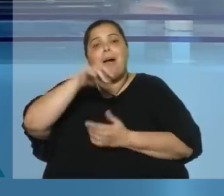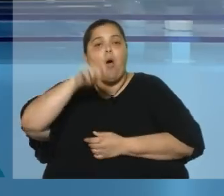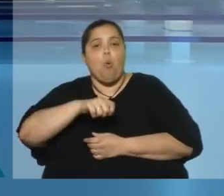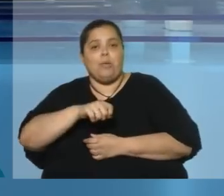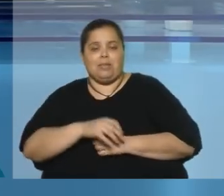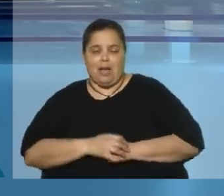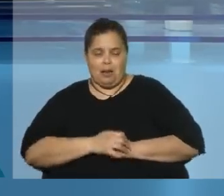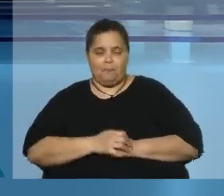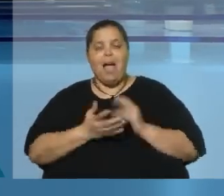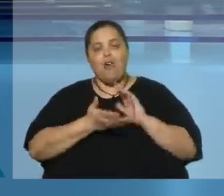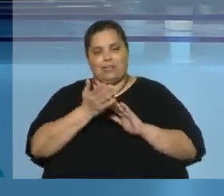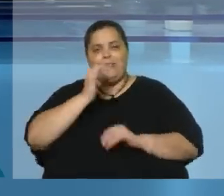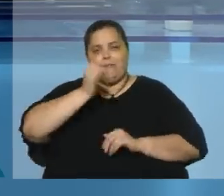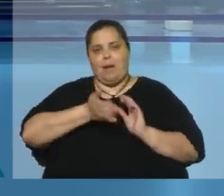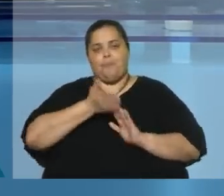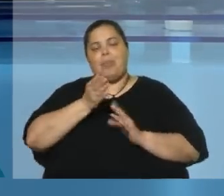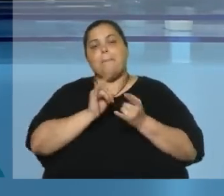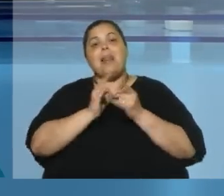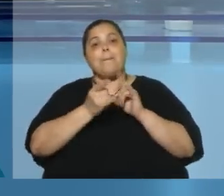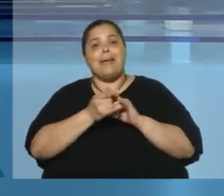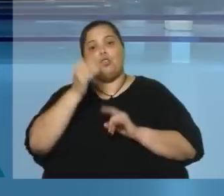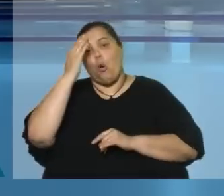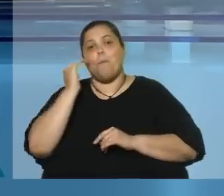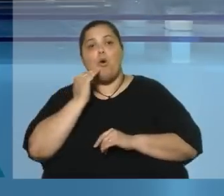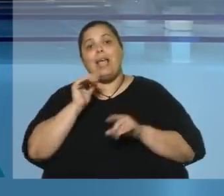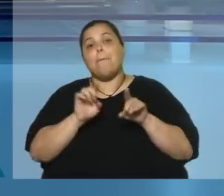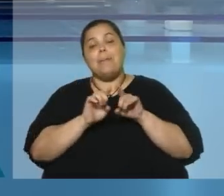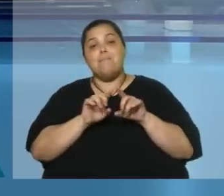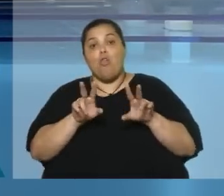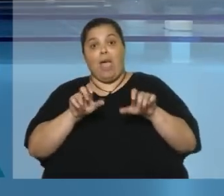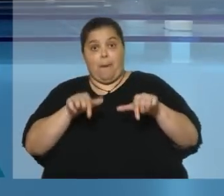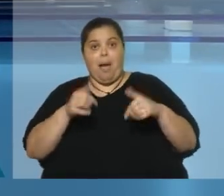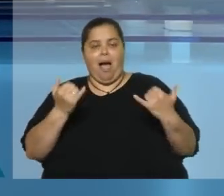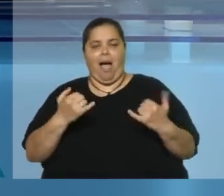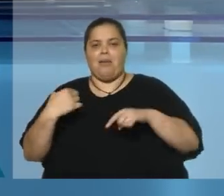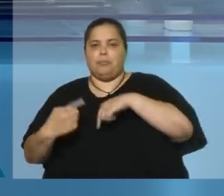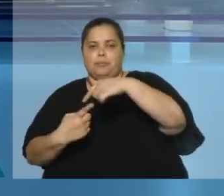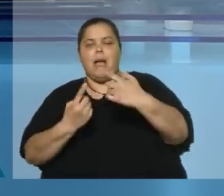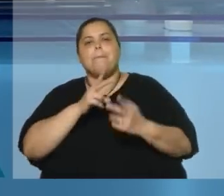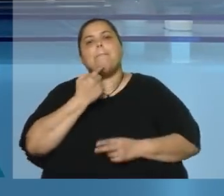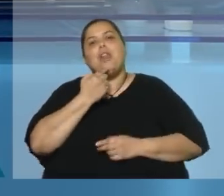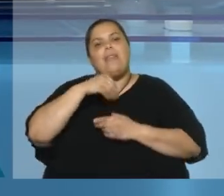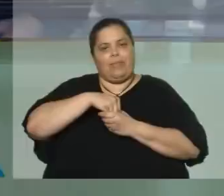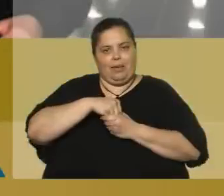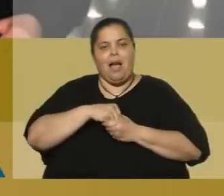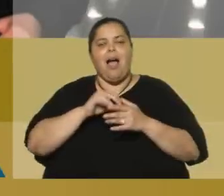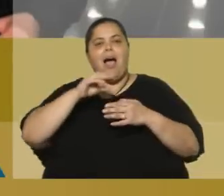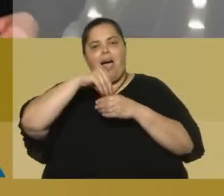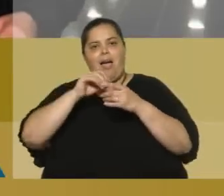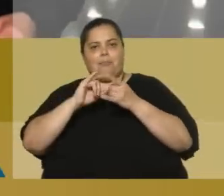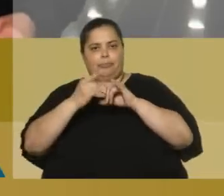Ahora sí, nos vamos con Mónica. Sí, el Parlamento, porque sobre este mismo tema hay repercusiones políticas precisamente en el Poder Legislativo.